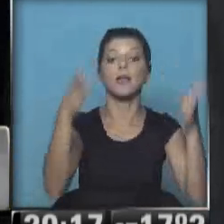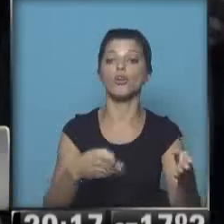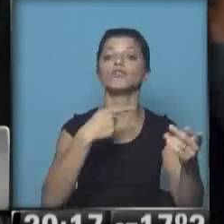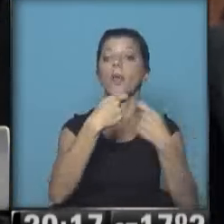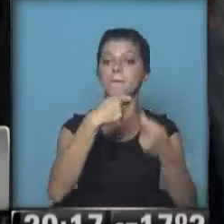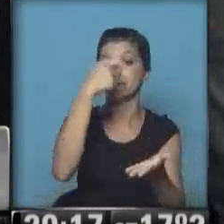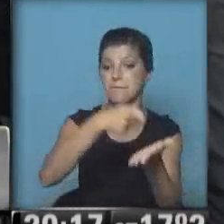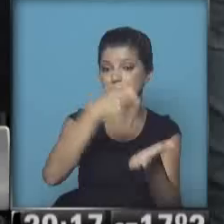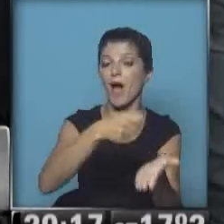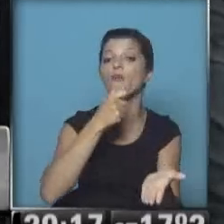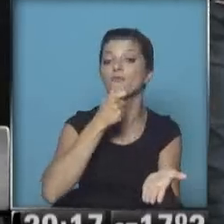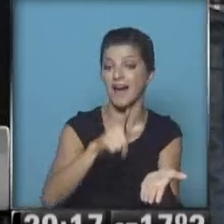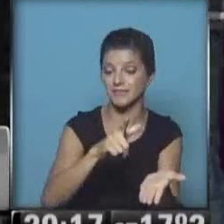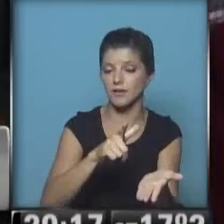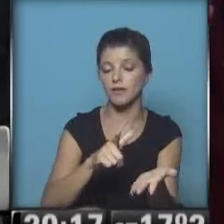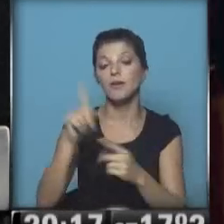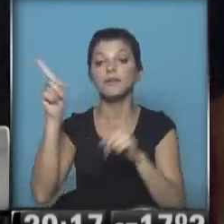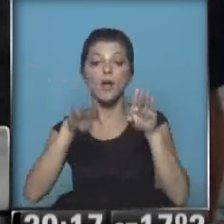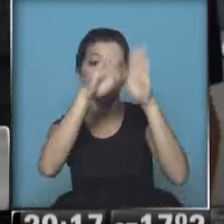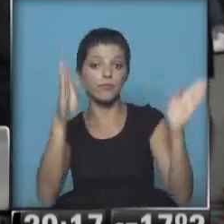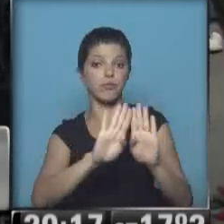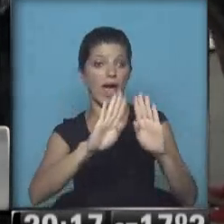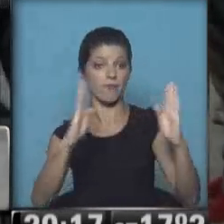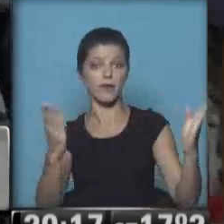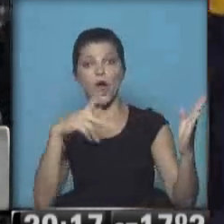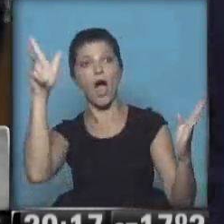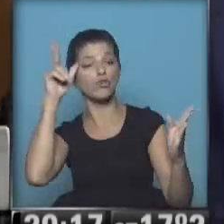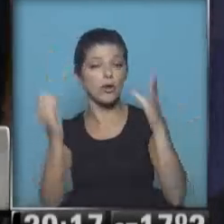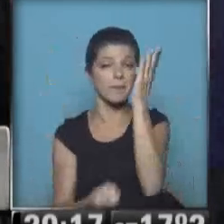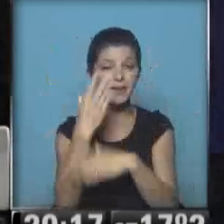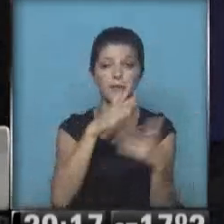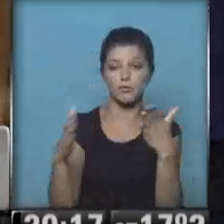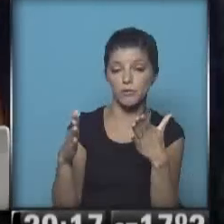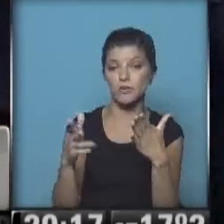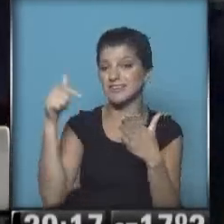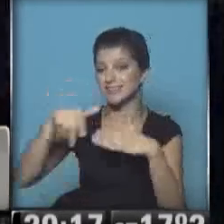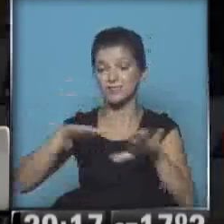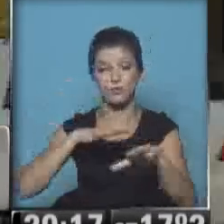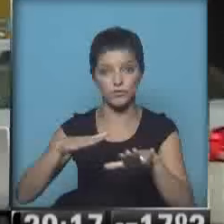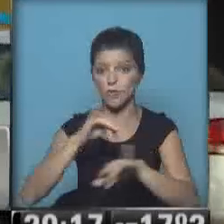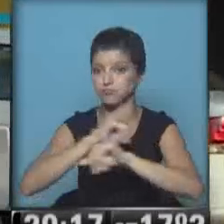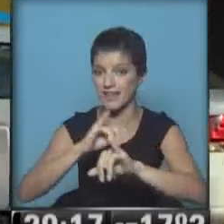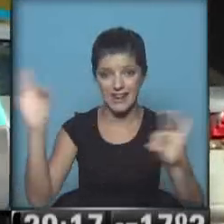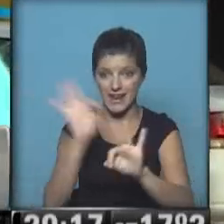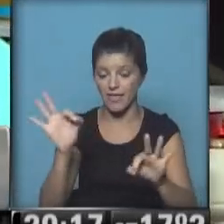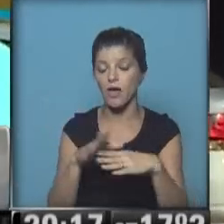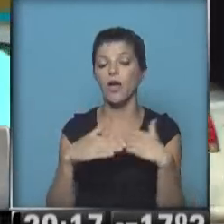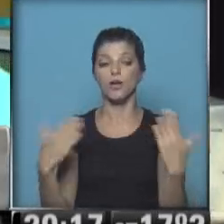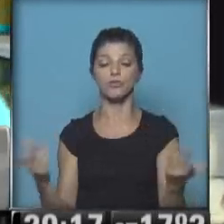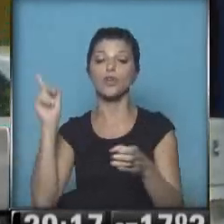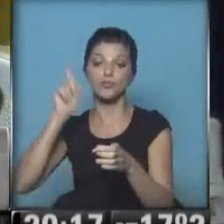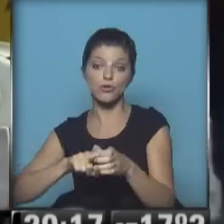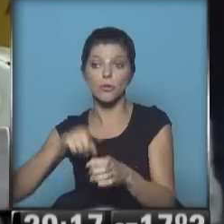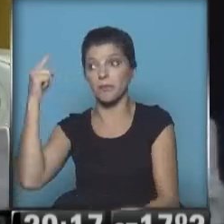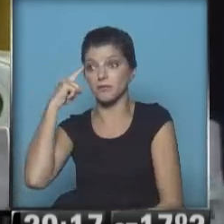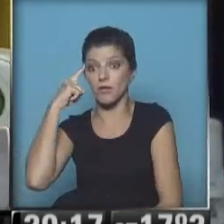y algunos pagos fácil abrieron en provincia alrededor de las 8 de la mañana y esta situación no la avisaron. Entonces muchos socios pensando que